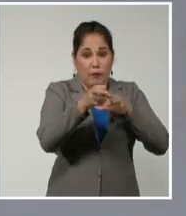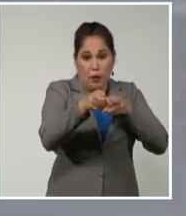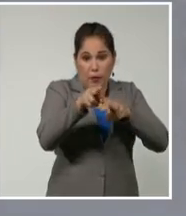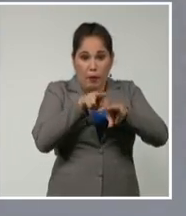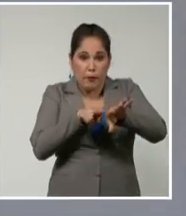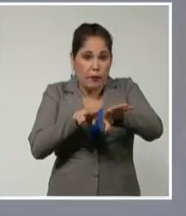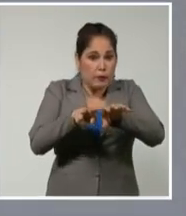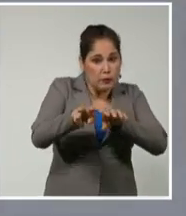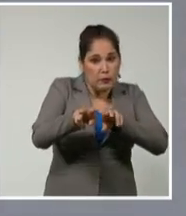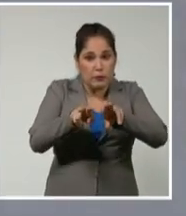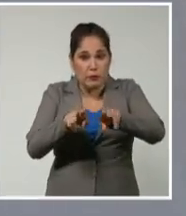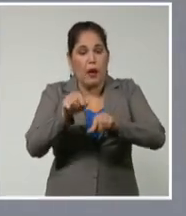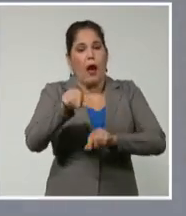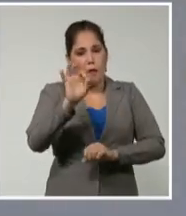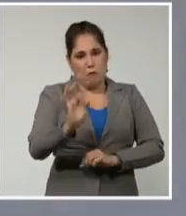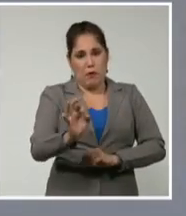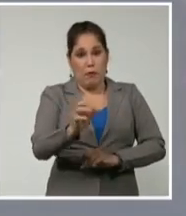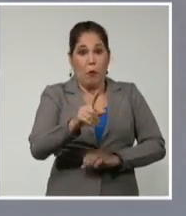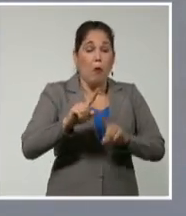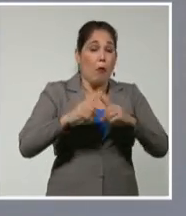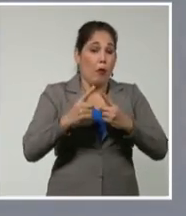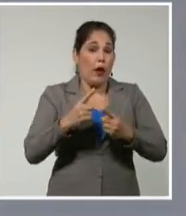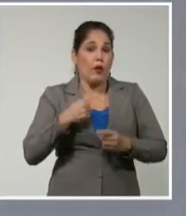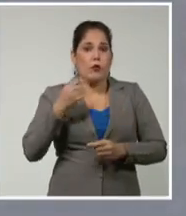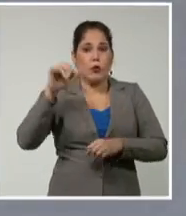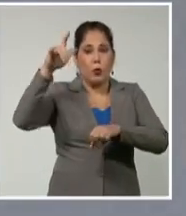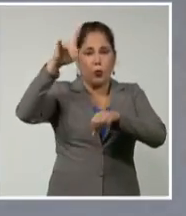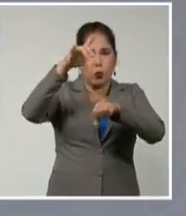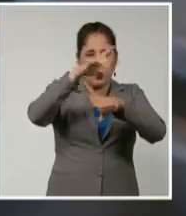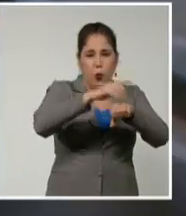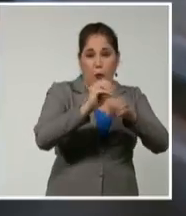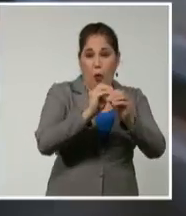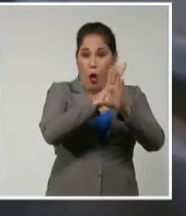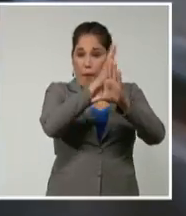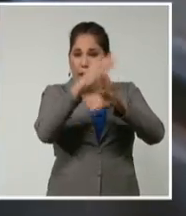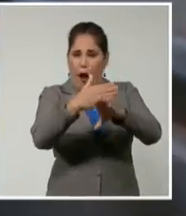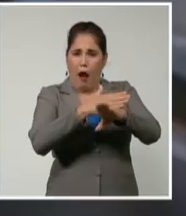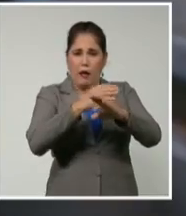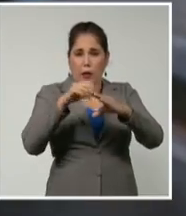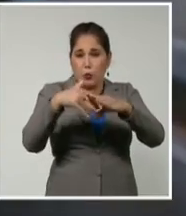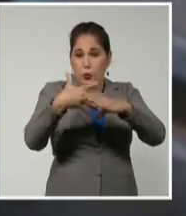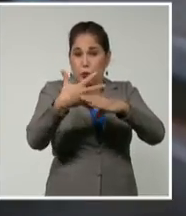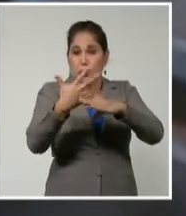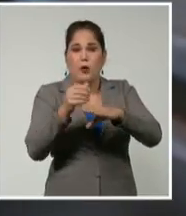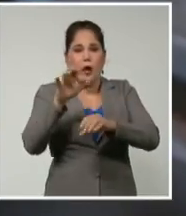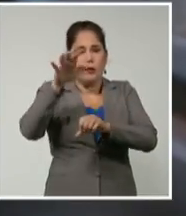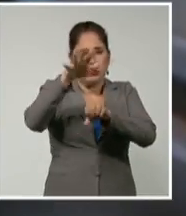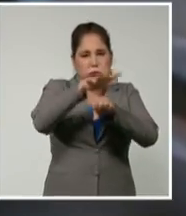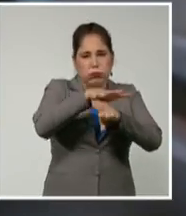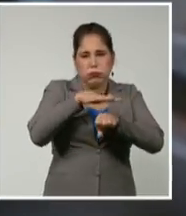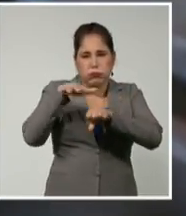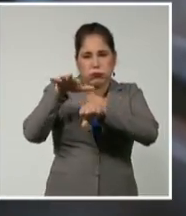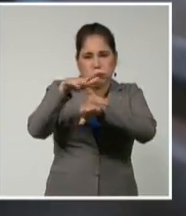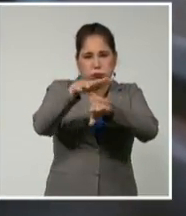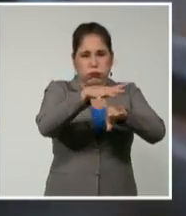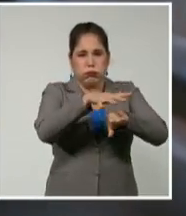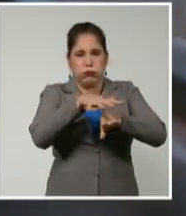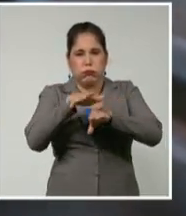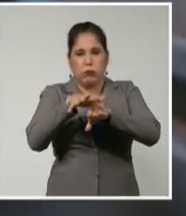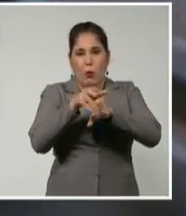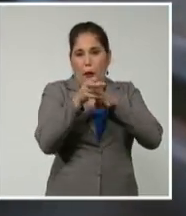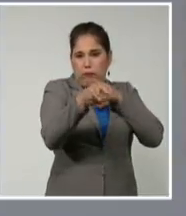volamos prácticamente desde que amanecía, no, antes que amaneciera, y tiramos al momento de C5, que era